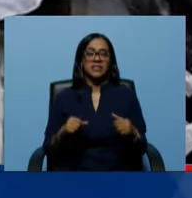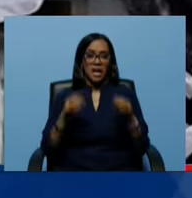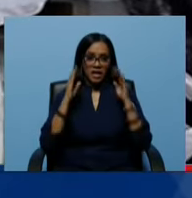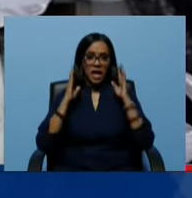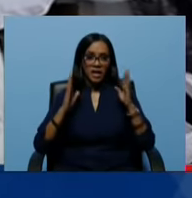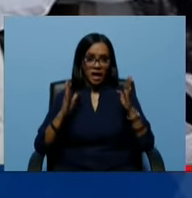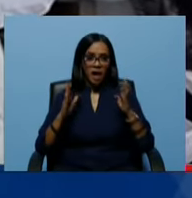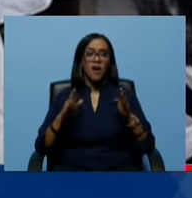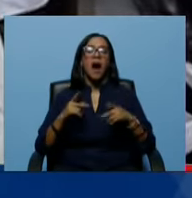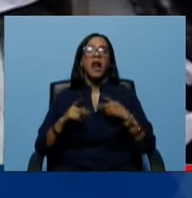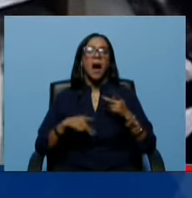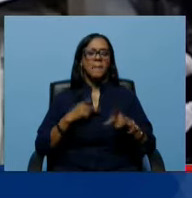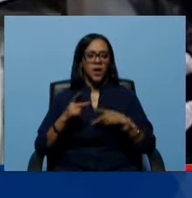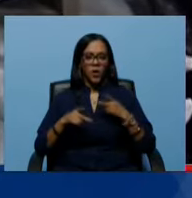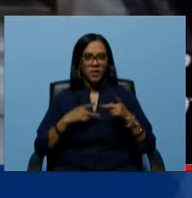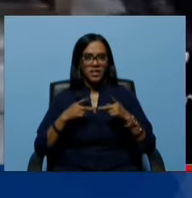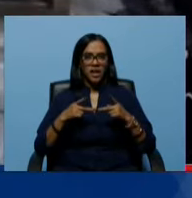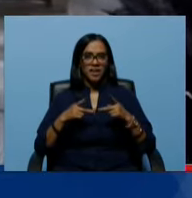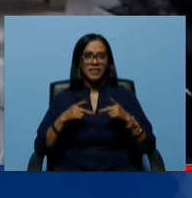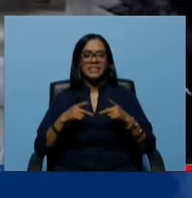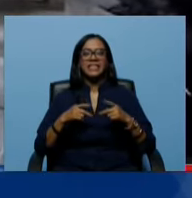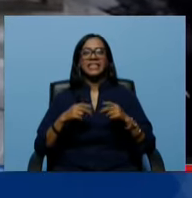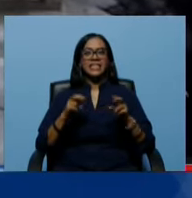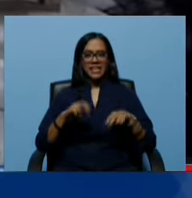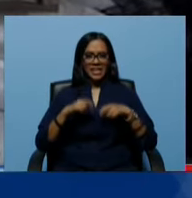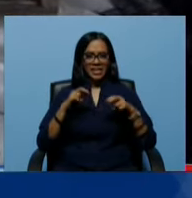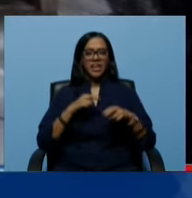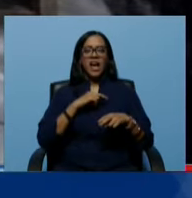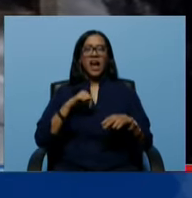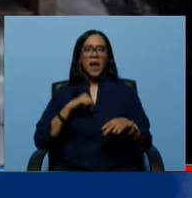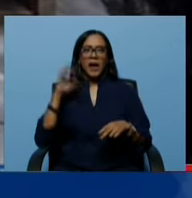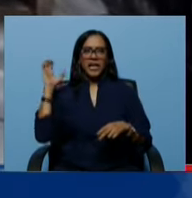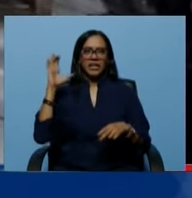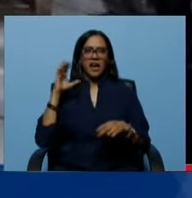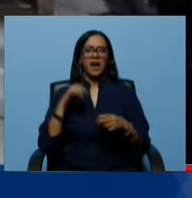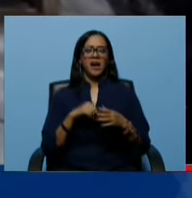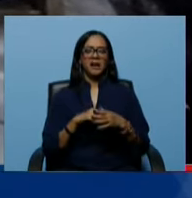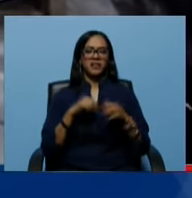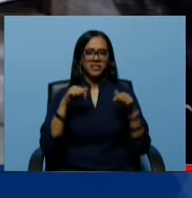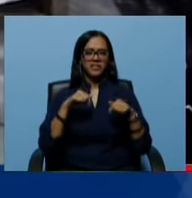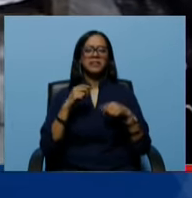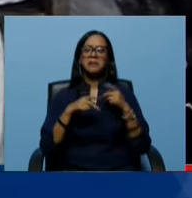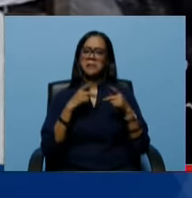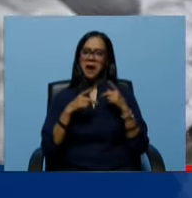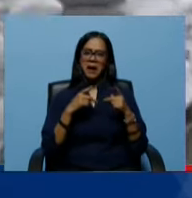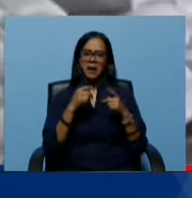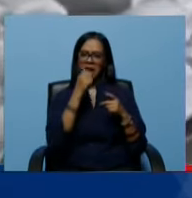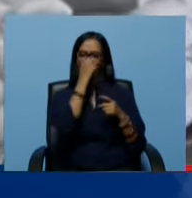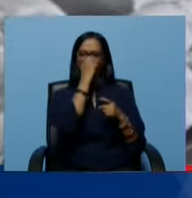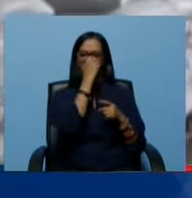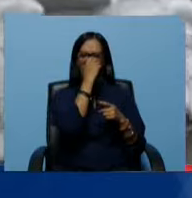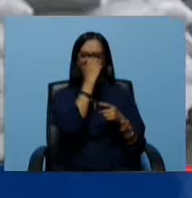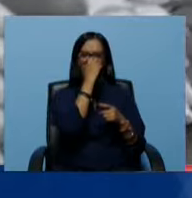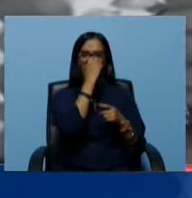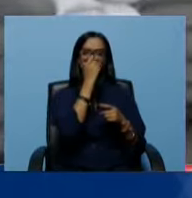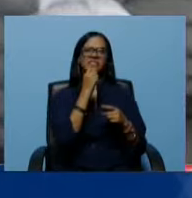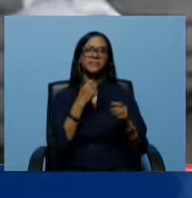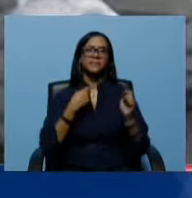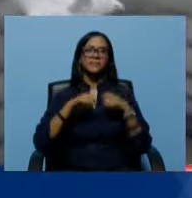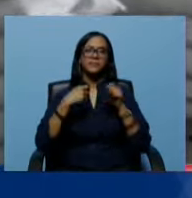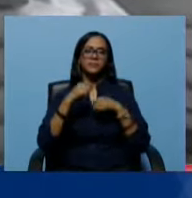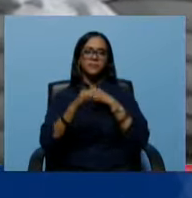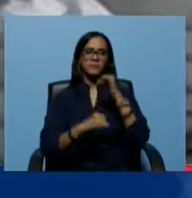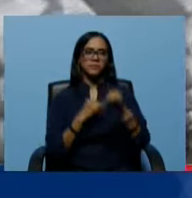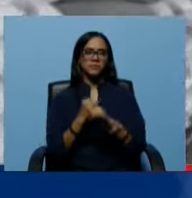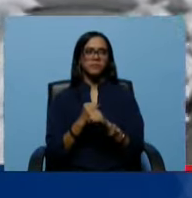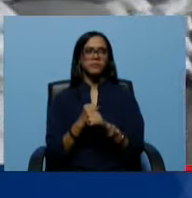se ha dedicado a la producción agrícola de nuestro estado. Esto es producto de exportación, como usted decía, hermano presidente,